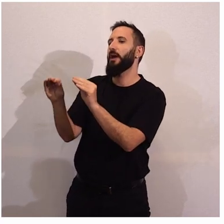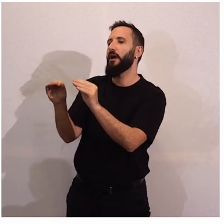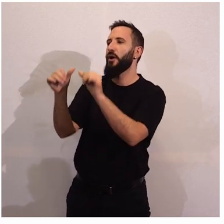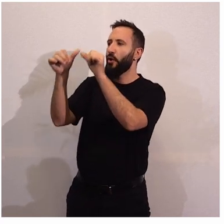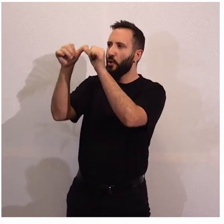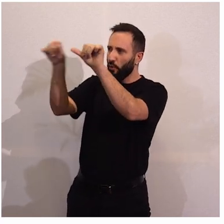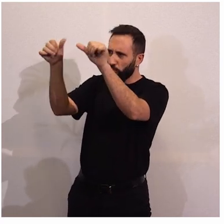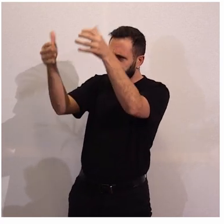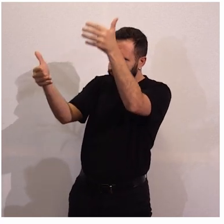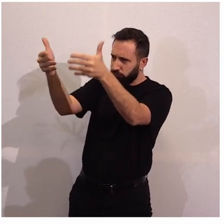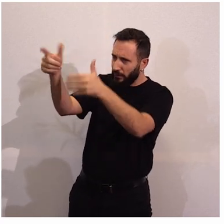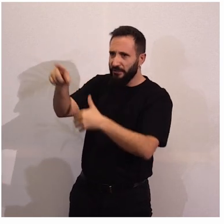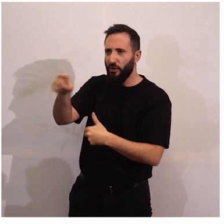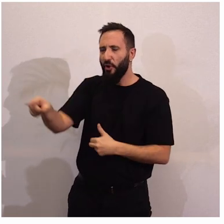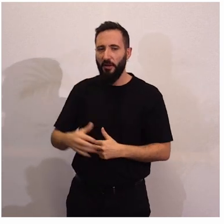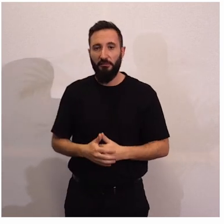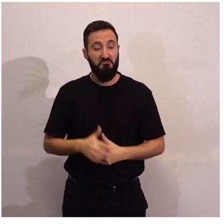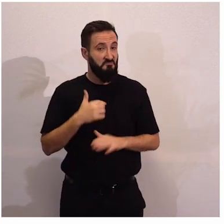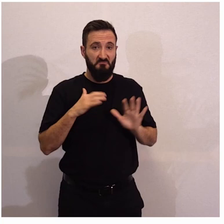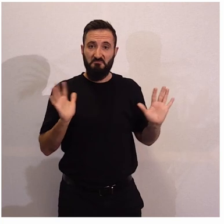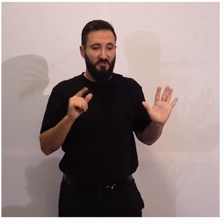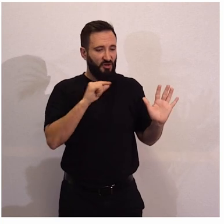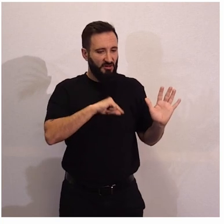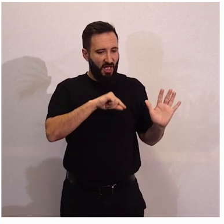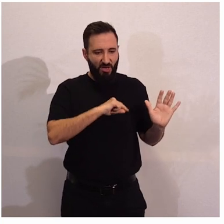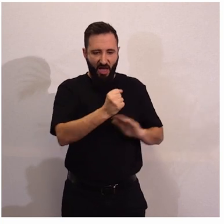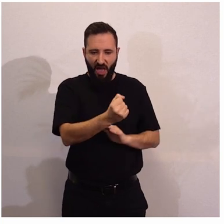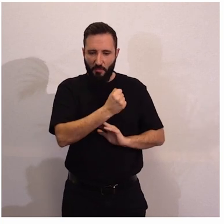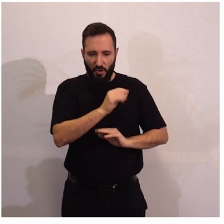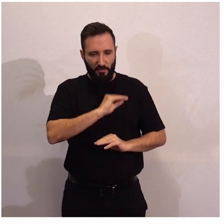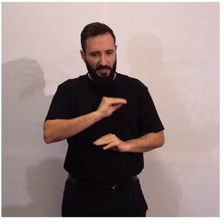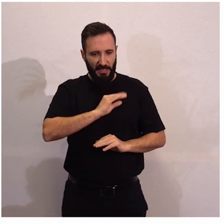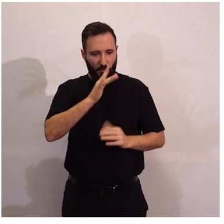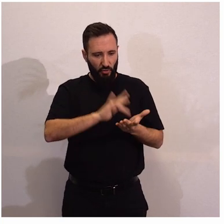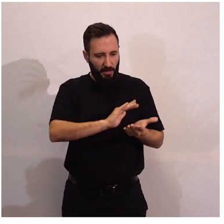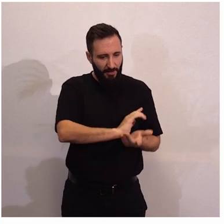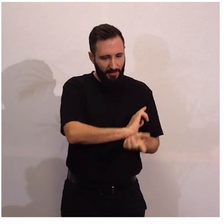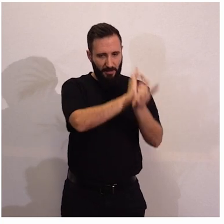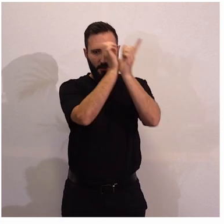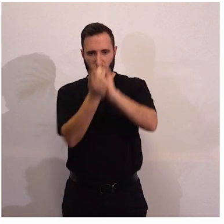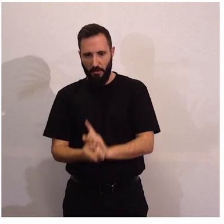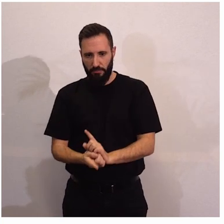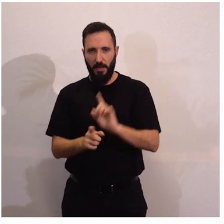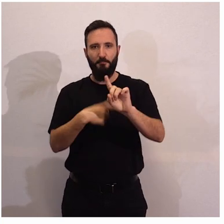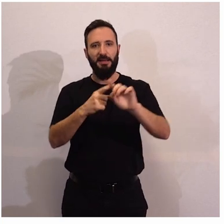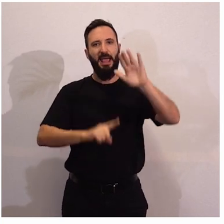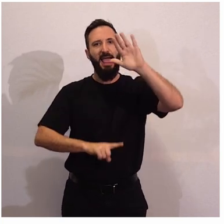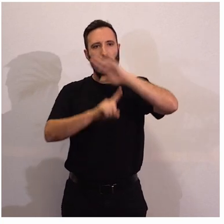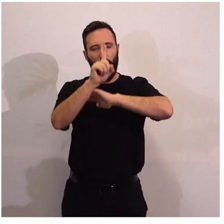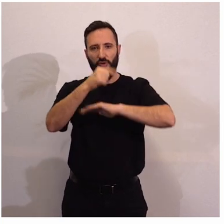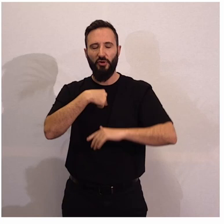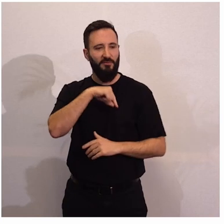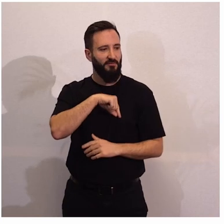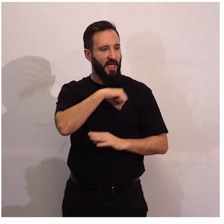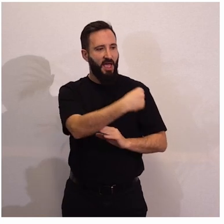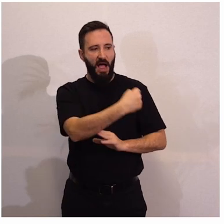juzga. Yo he sentido mucho apoyo cuando han visto mi transformación y mi evolución. He sentido mucho